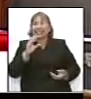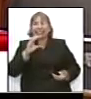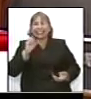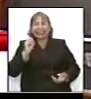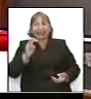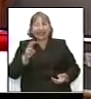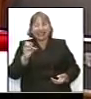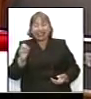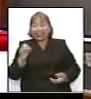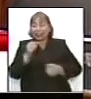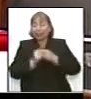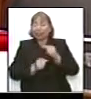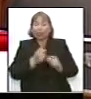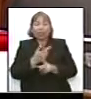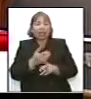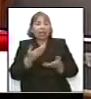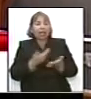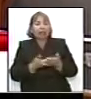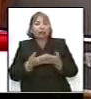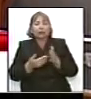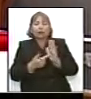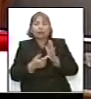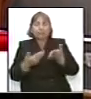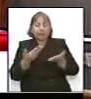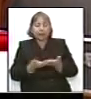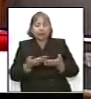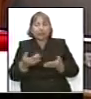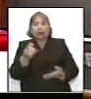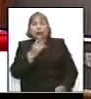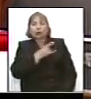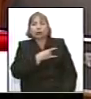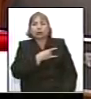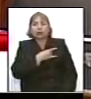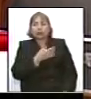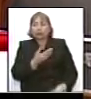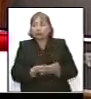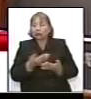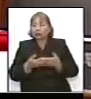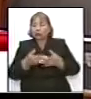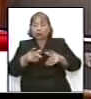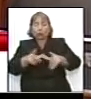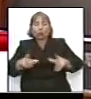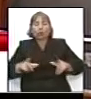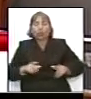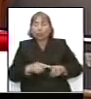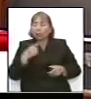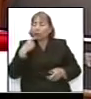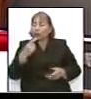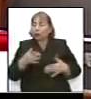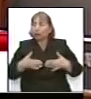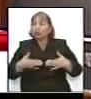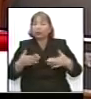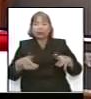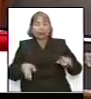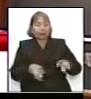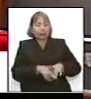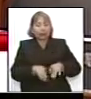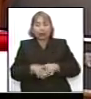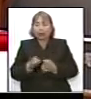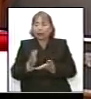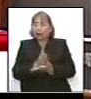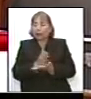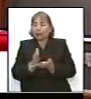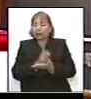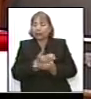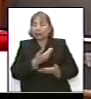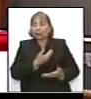de la República, que a su vez pertenezca a la Universidad de San Marcos y cuyos ambientes podría también compartir el Congreso de